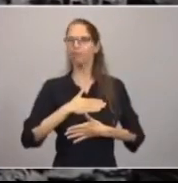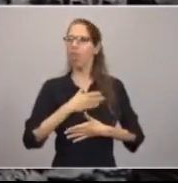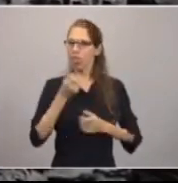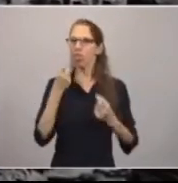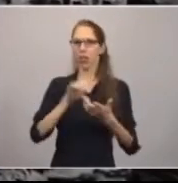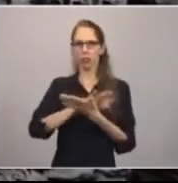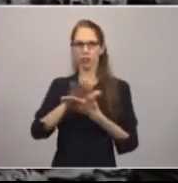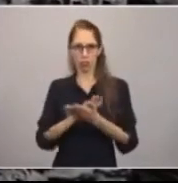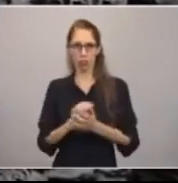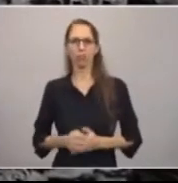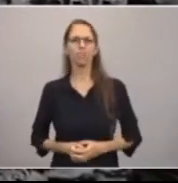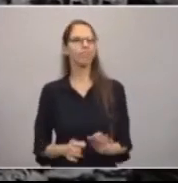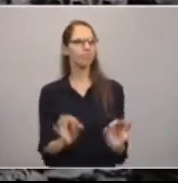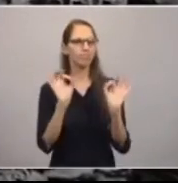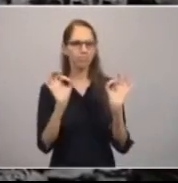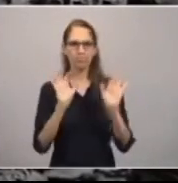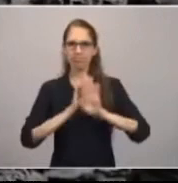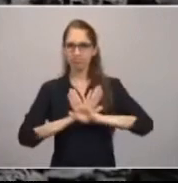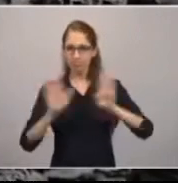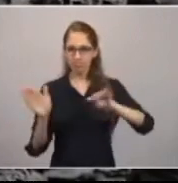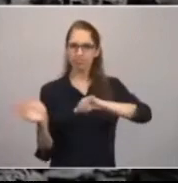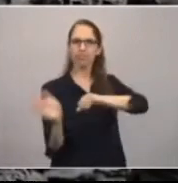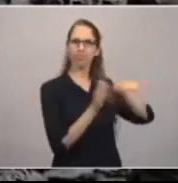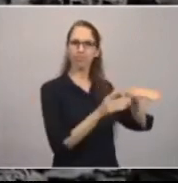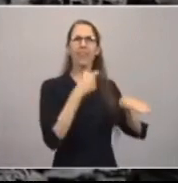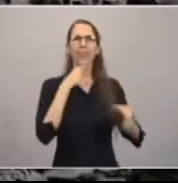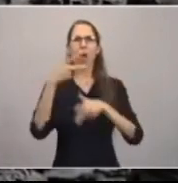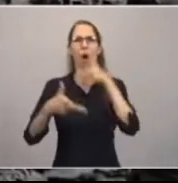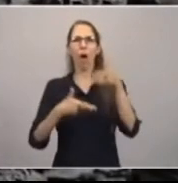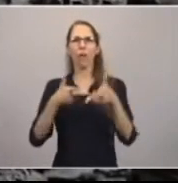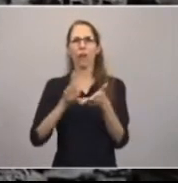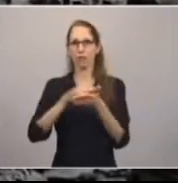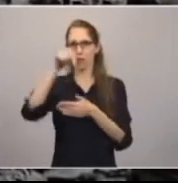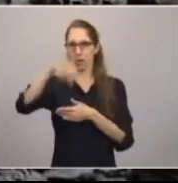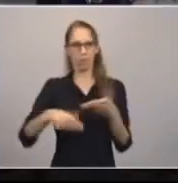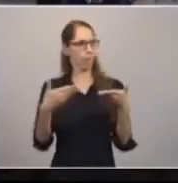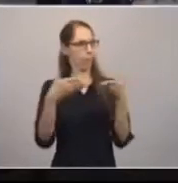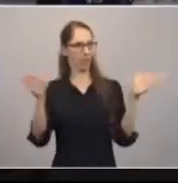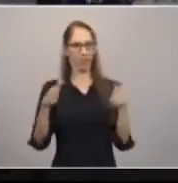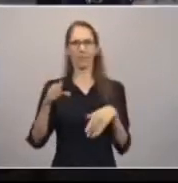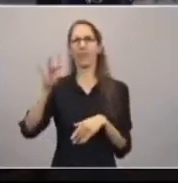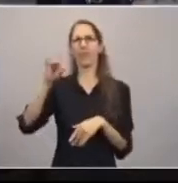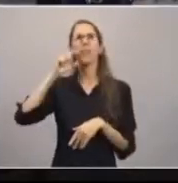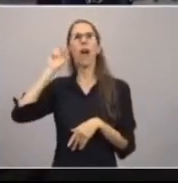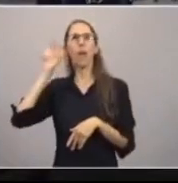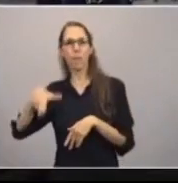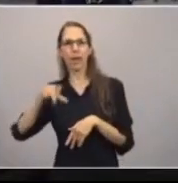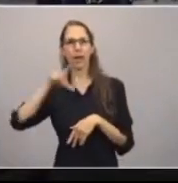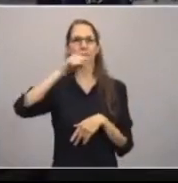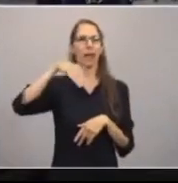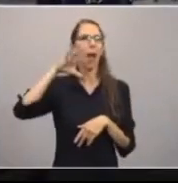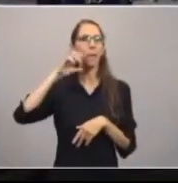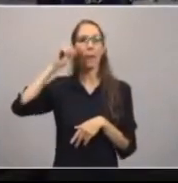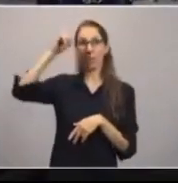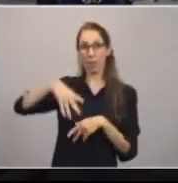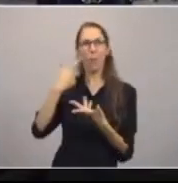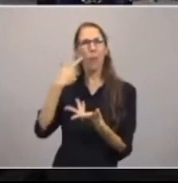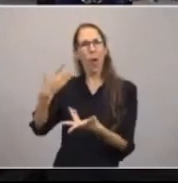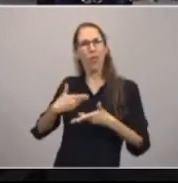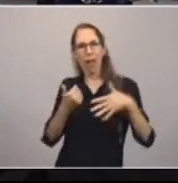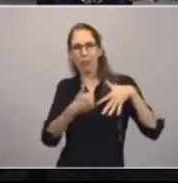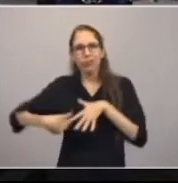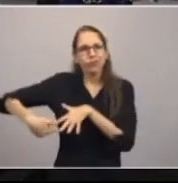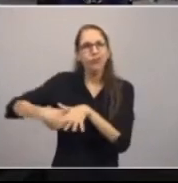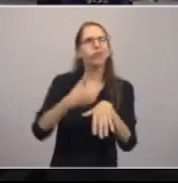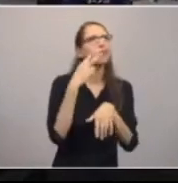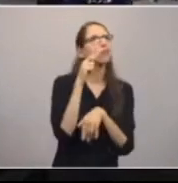inauguraciones. Nos acompañan Damián y Camilo, que nos mostraban su fábrica, nos contaban un poco su historia, brevemente, ¿no?